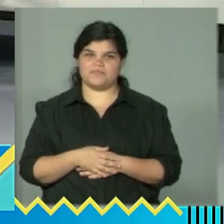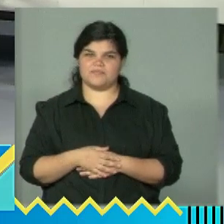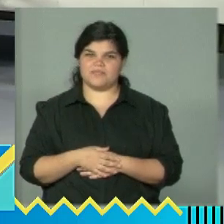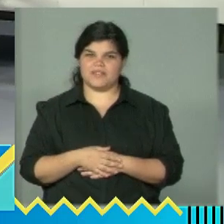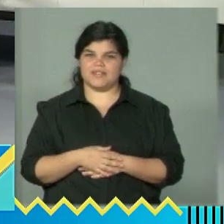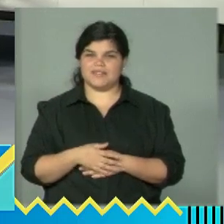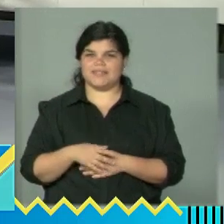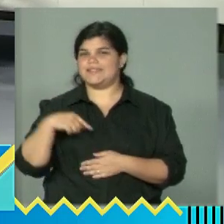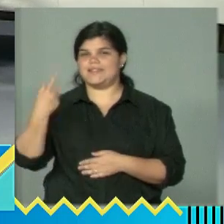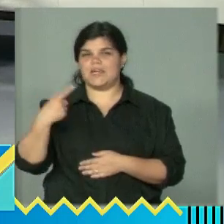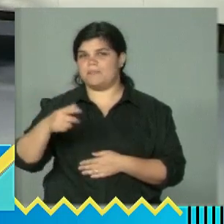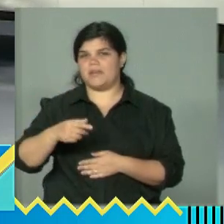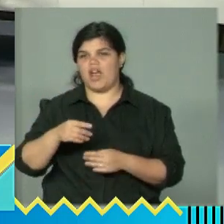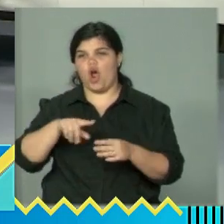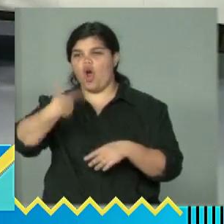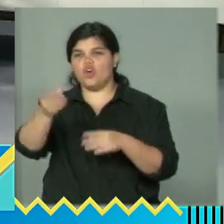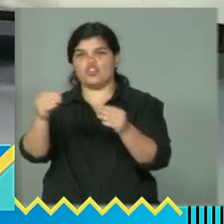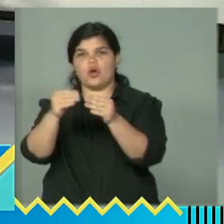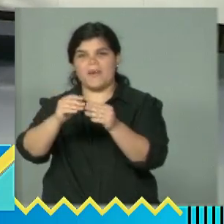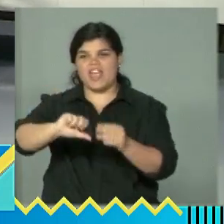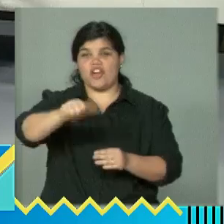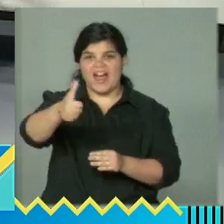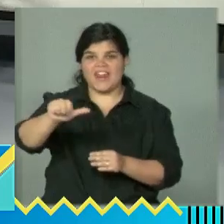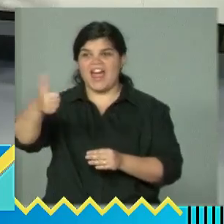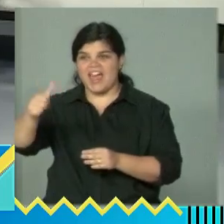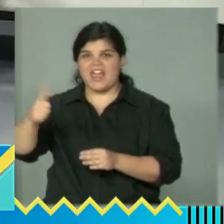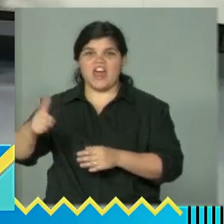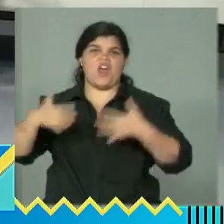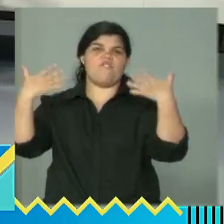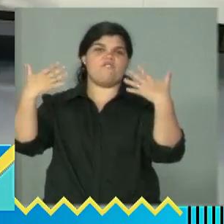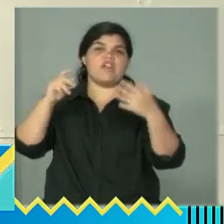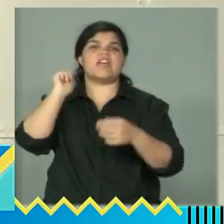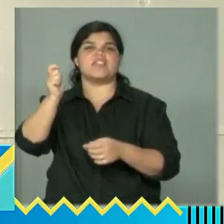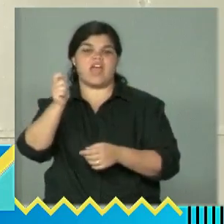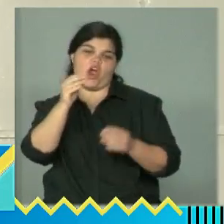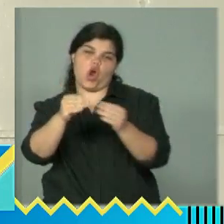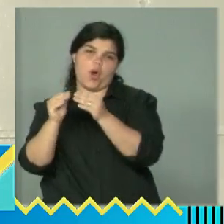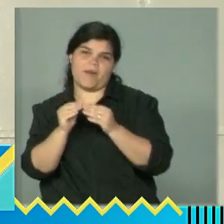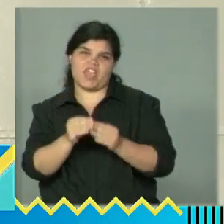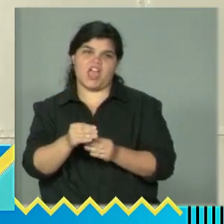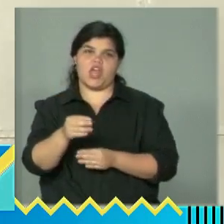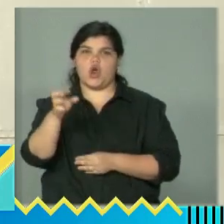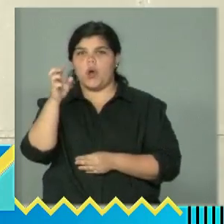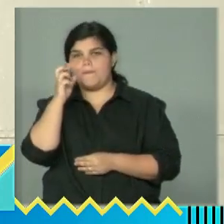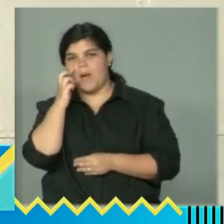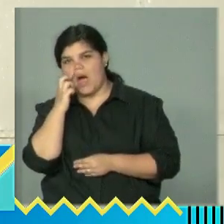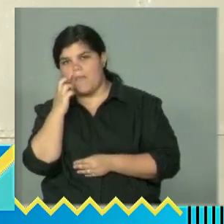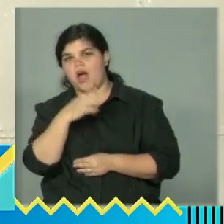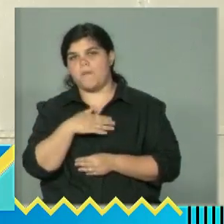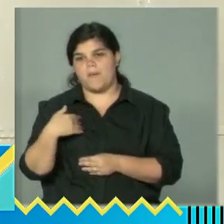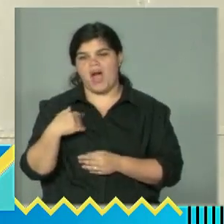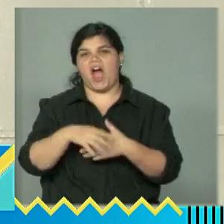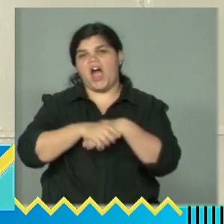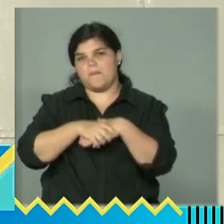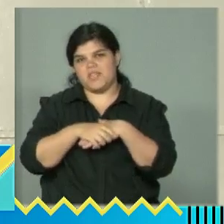siempre que ganamos, que un compañero gana algo, casi siempre los que más felicitan son los compañeros, los padres, nuestros amigos. Bien.